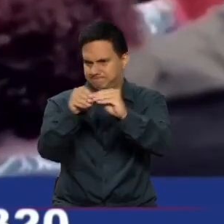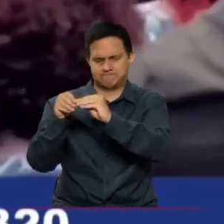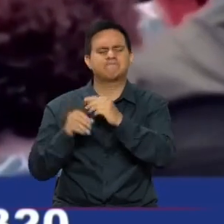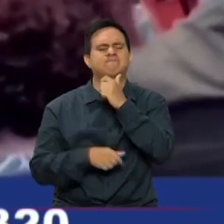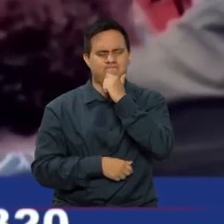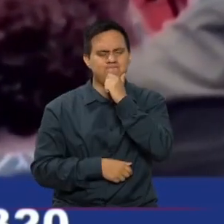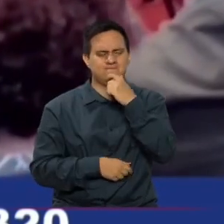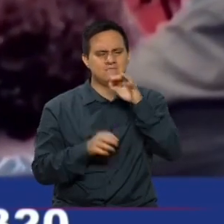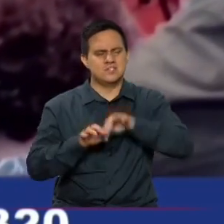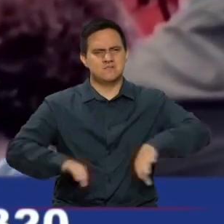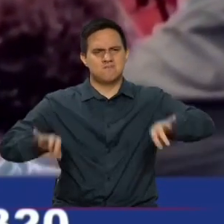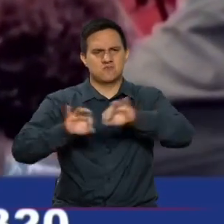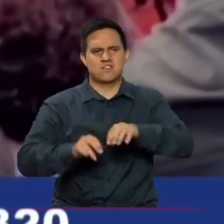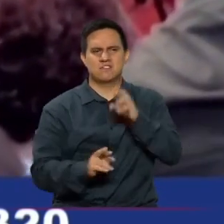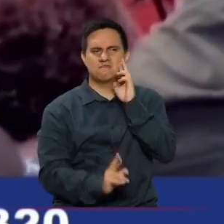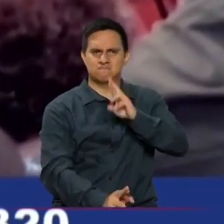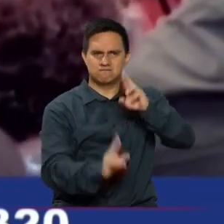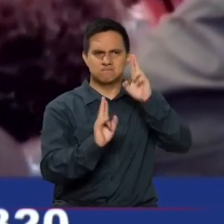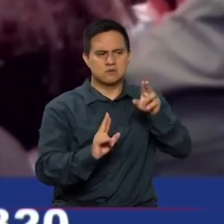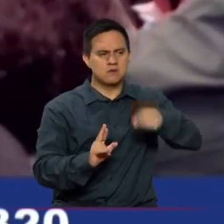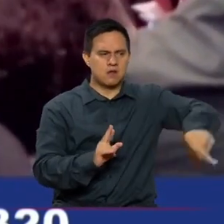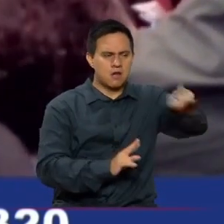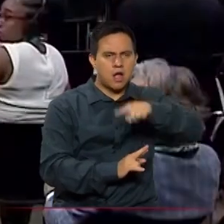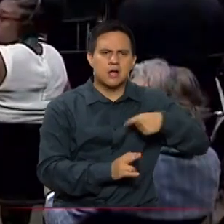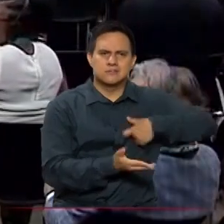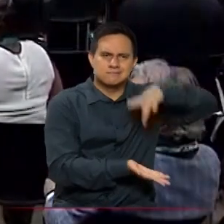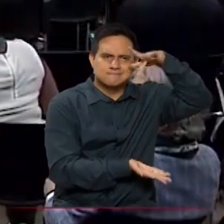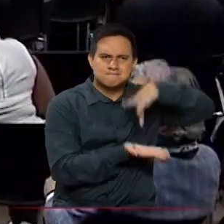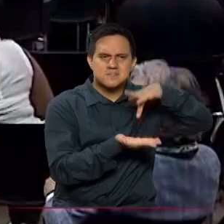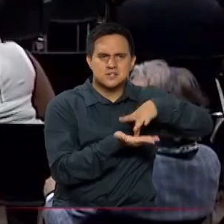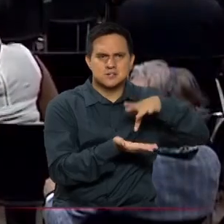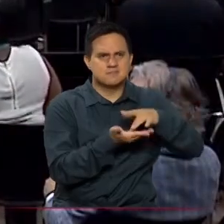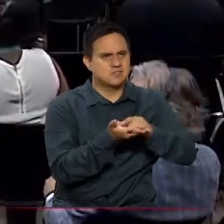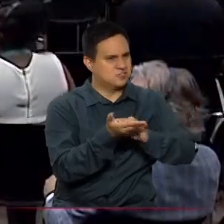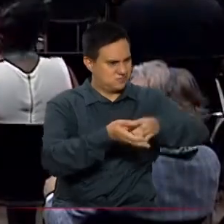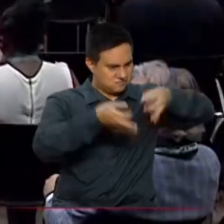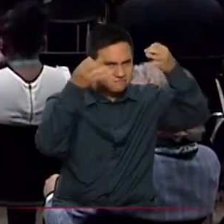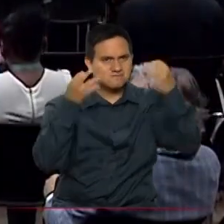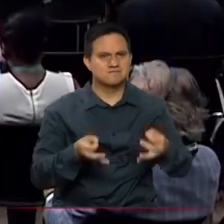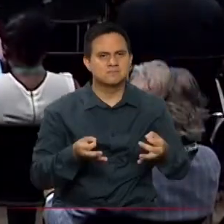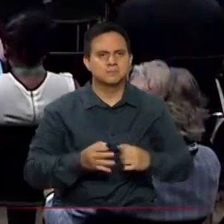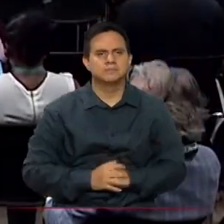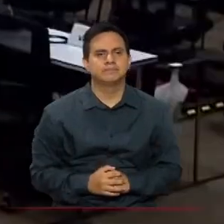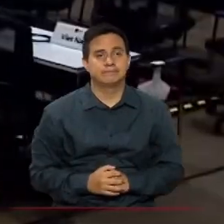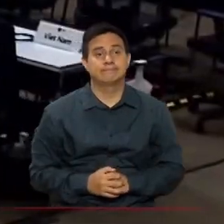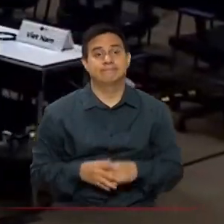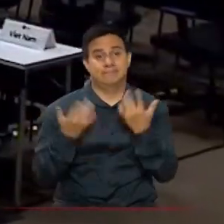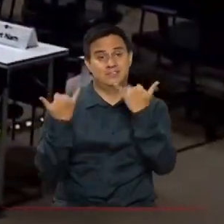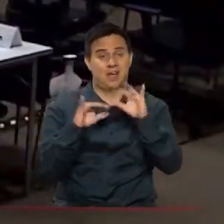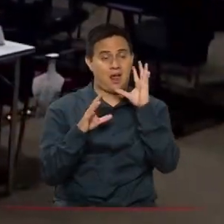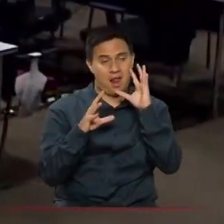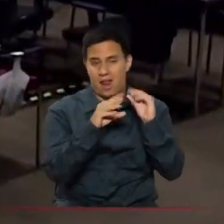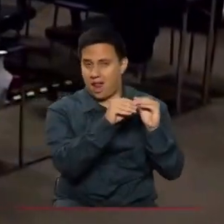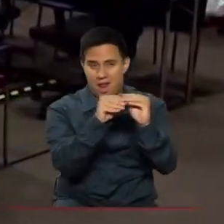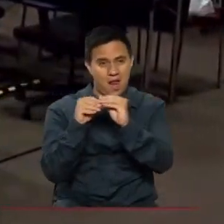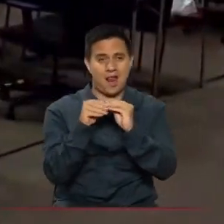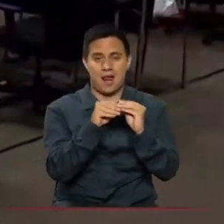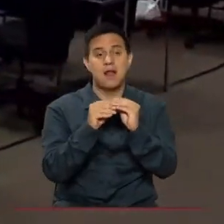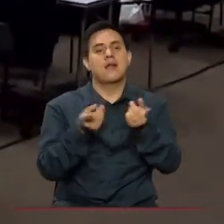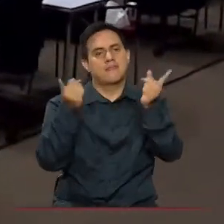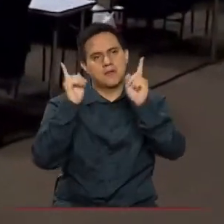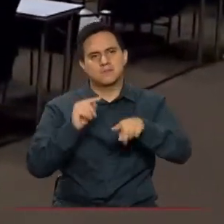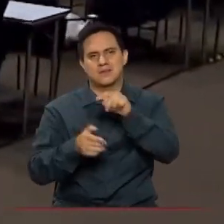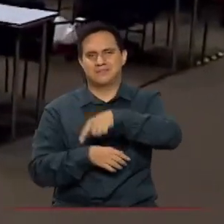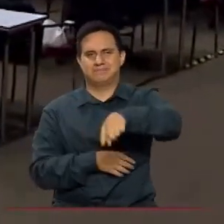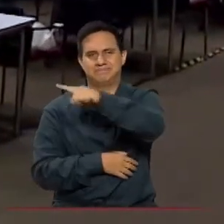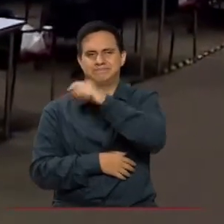de nuestra participación plena y efectiva. Esta vez, después de intensas negociaciones, también se reconoce el rol de los afrodescendientes